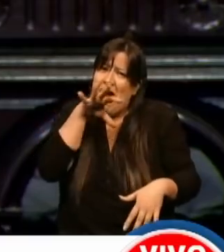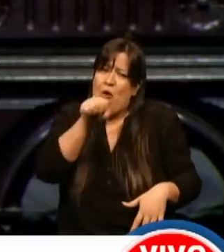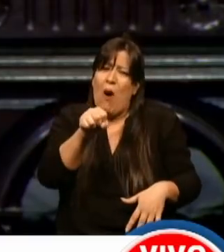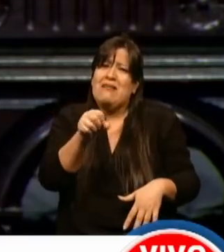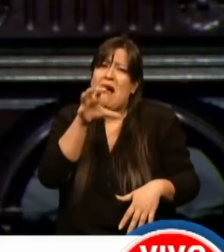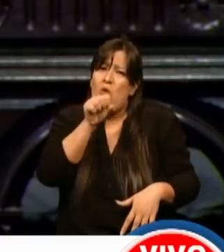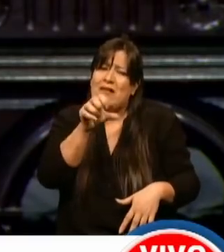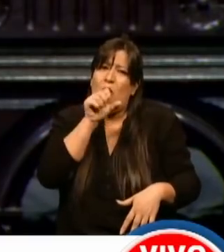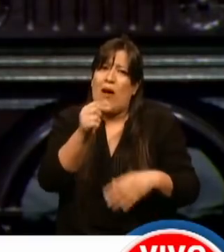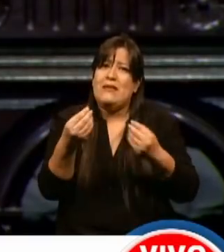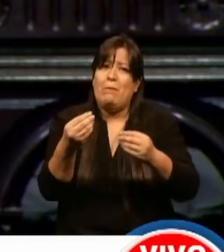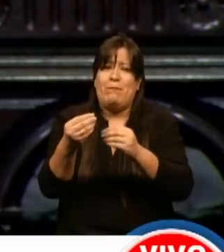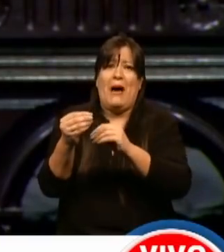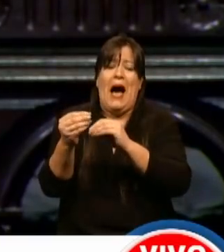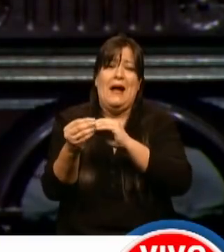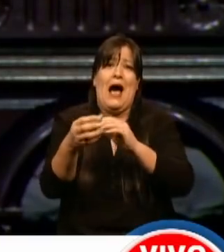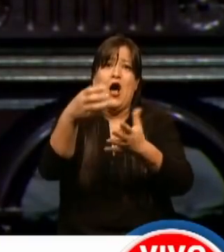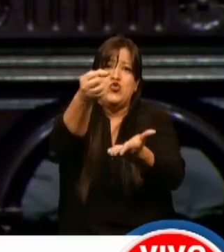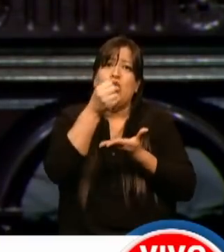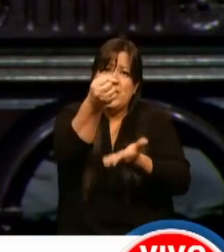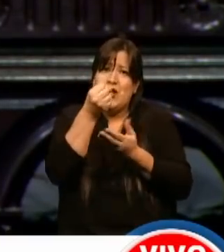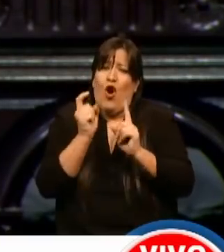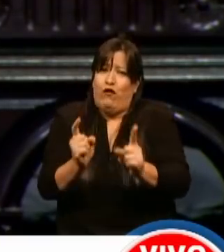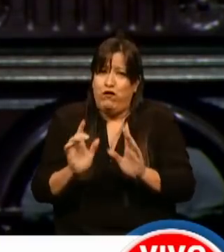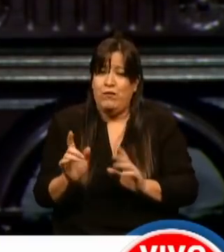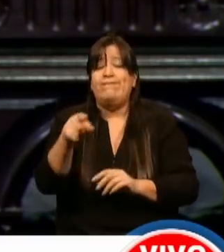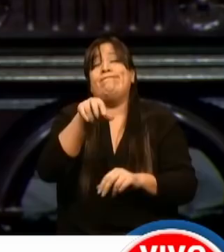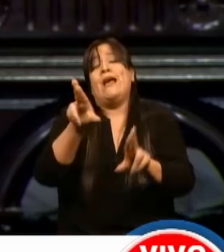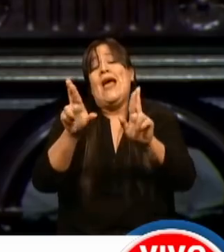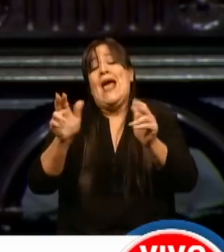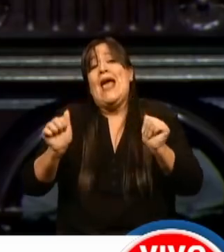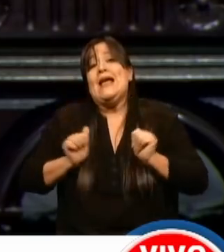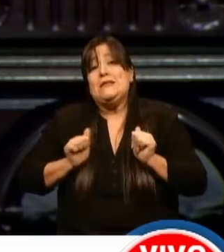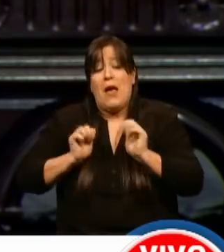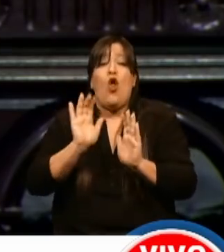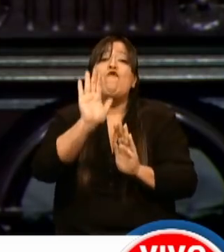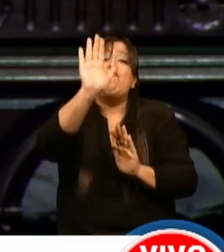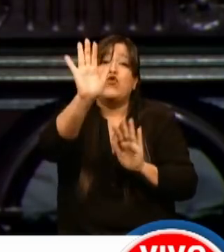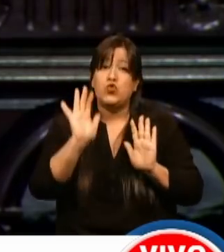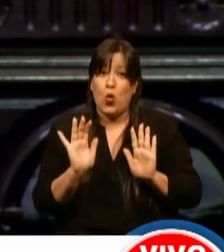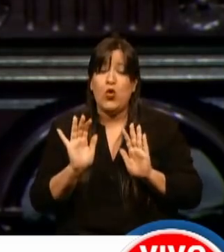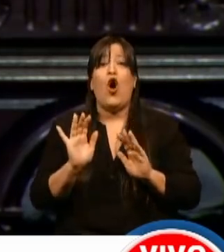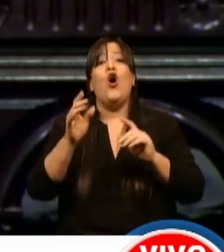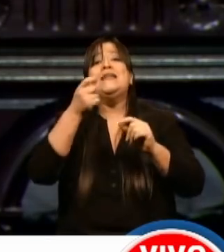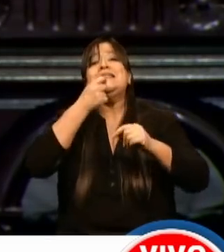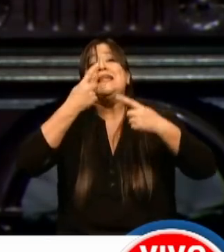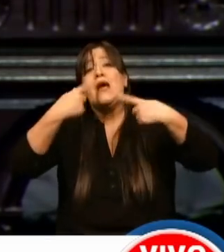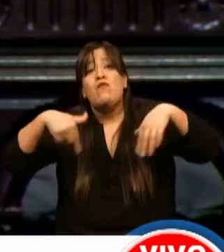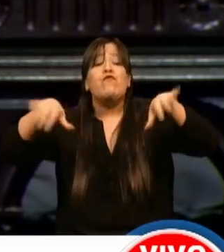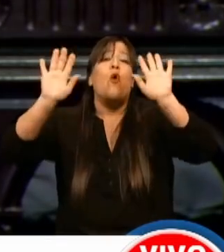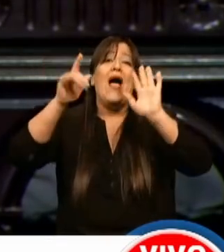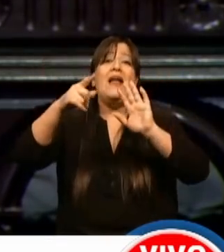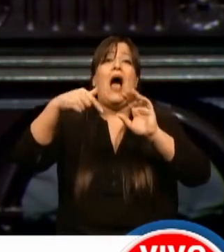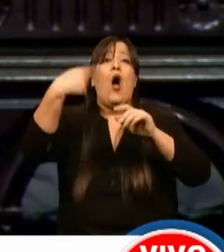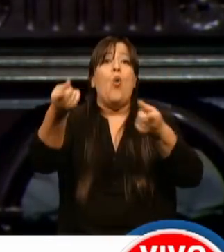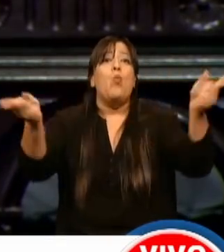para mantener el subsidio al gas patagónico. Y espero que en el futuro, si algún día estas ideas vuelvan